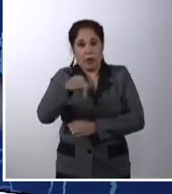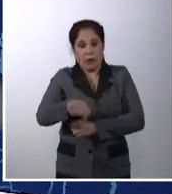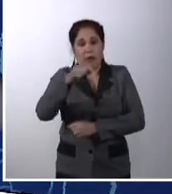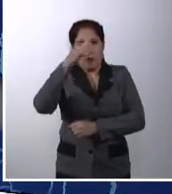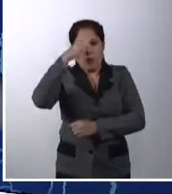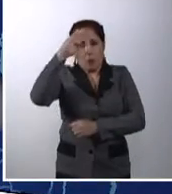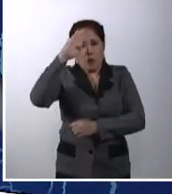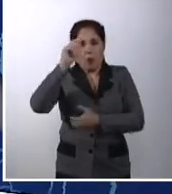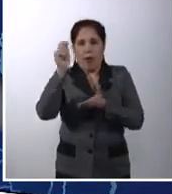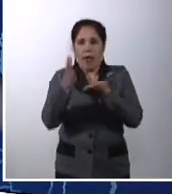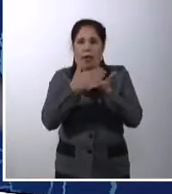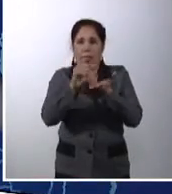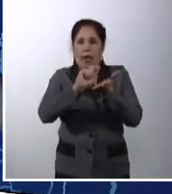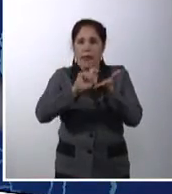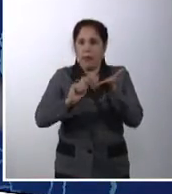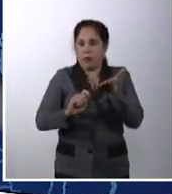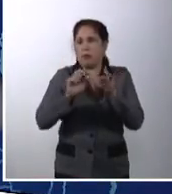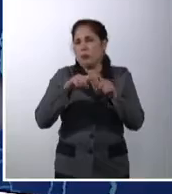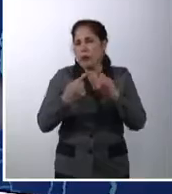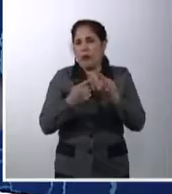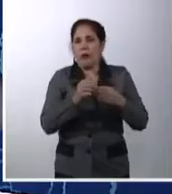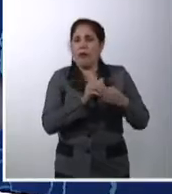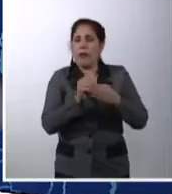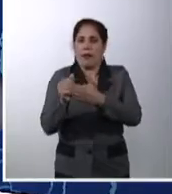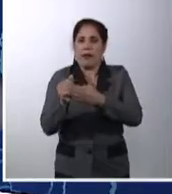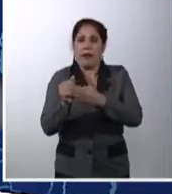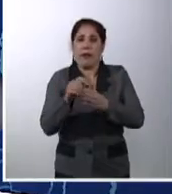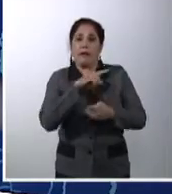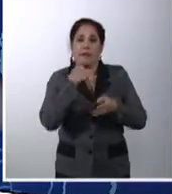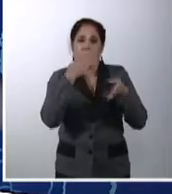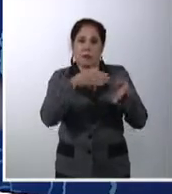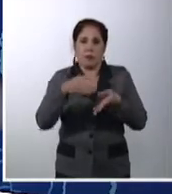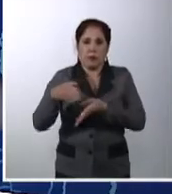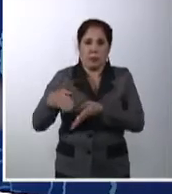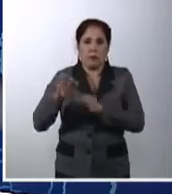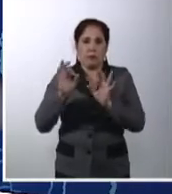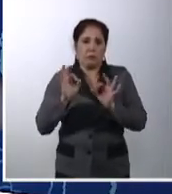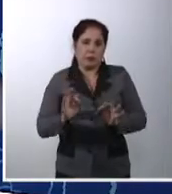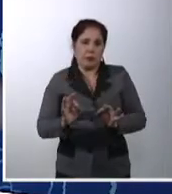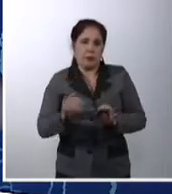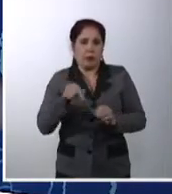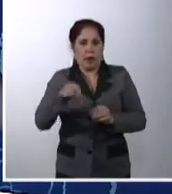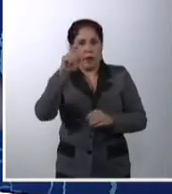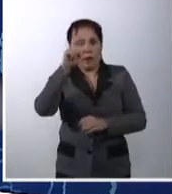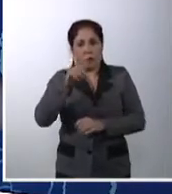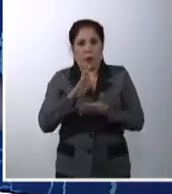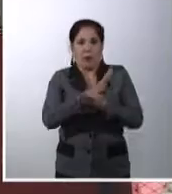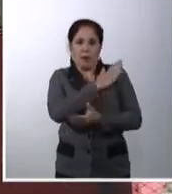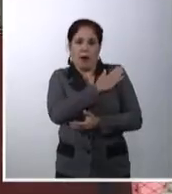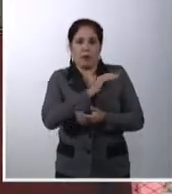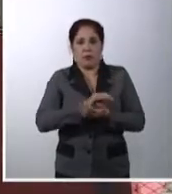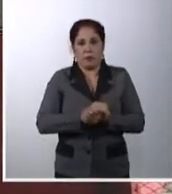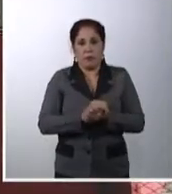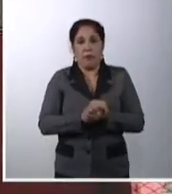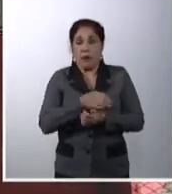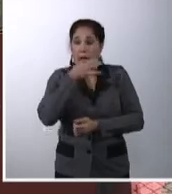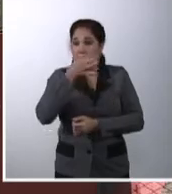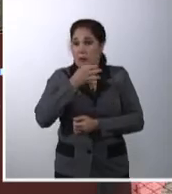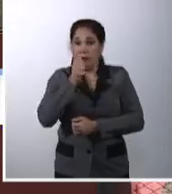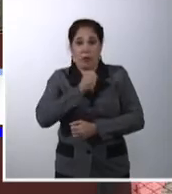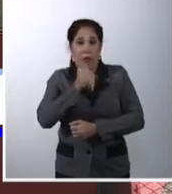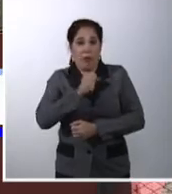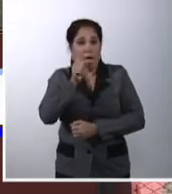de condolencias por el fallecimiento del líder independentista Rafael Cancel Miranda este 2 de marzo. Según reportó el